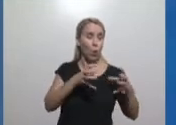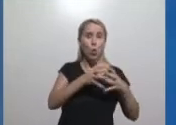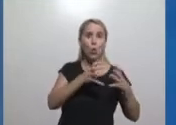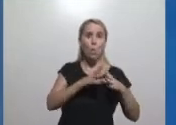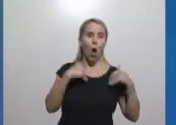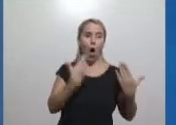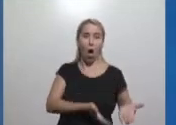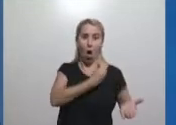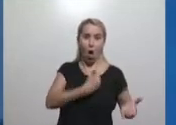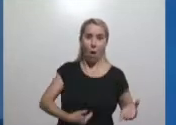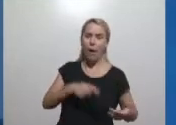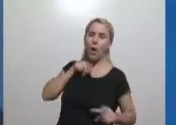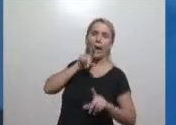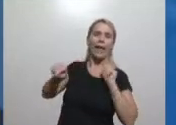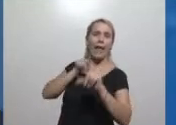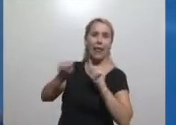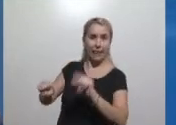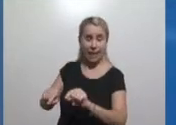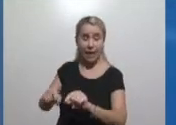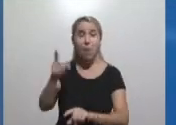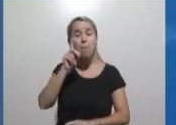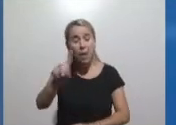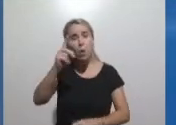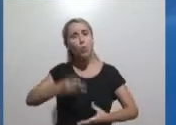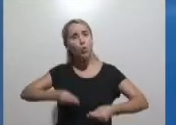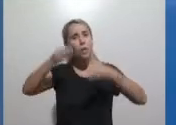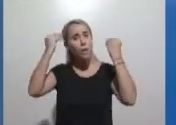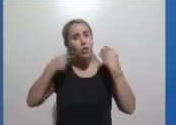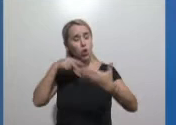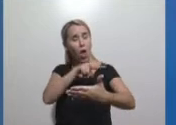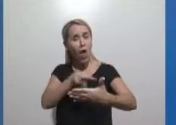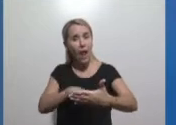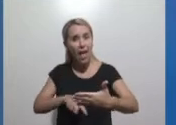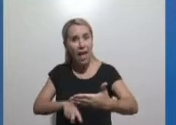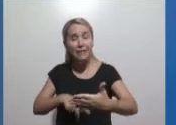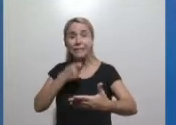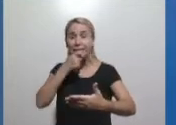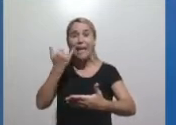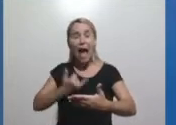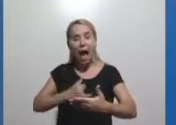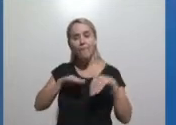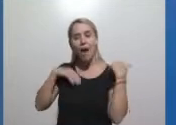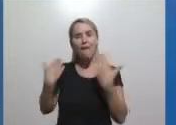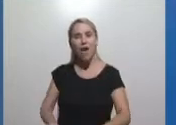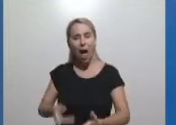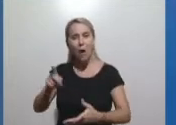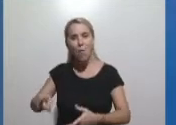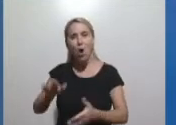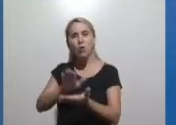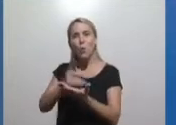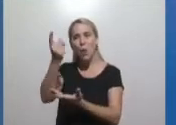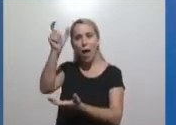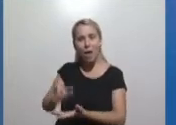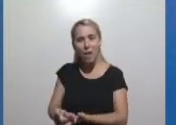oficialismo actual y sin embargo yo he leído en muchas oportunidades cuando habían fallos favorables hacia algunos